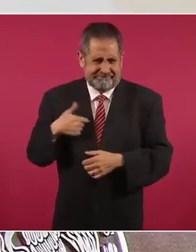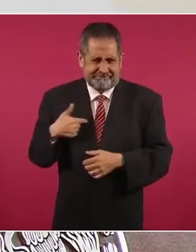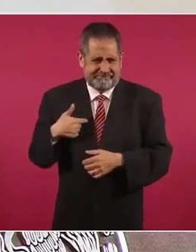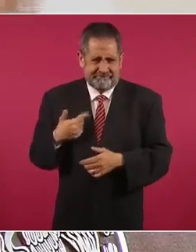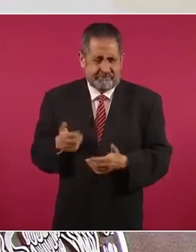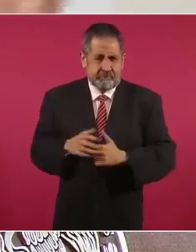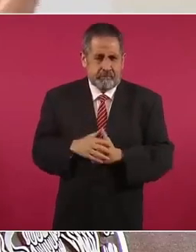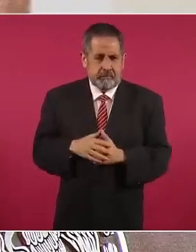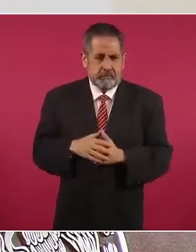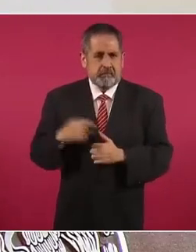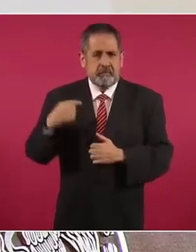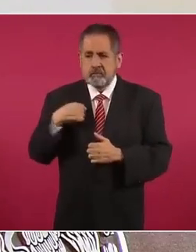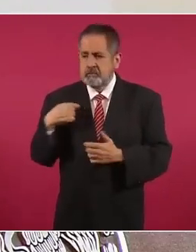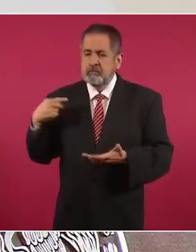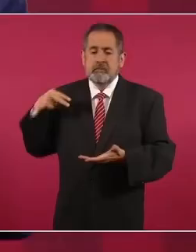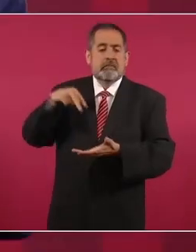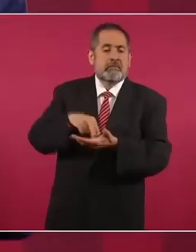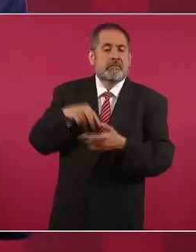Yo llevo